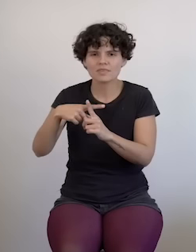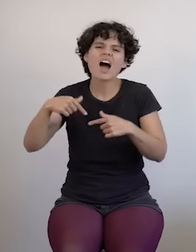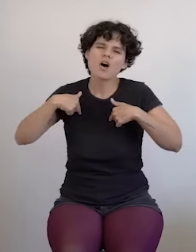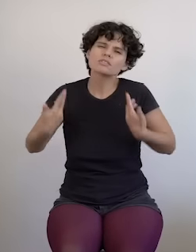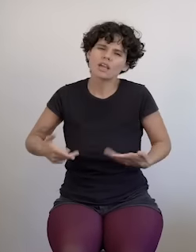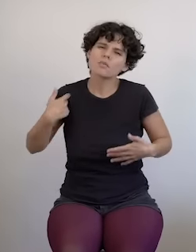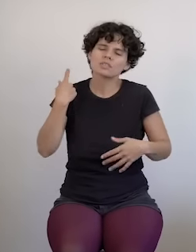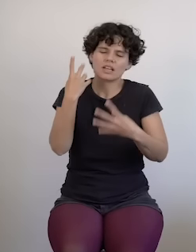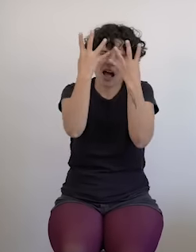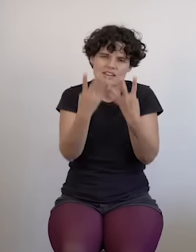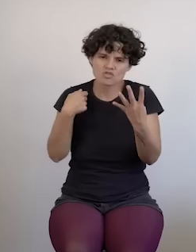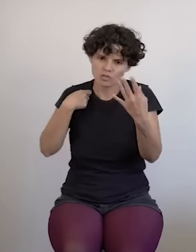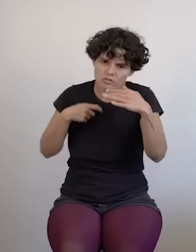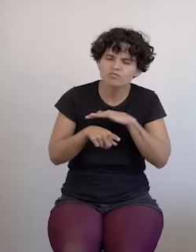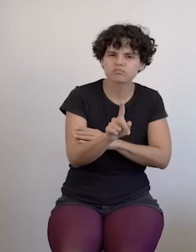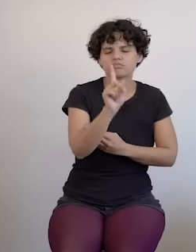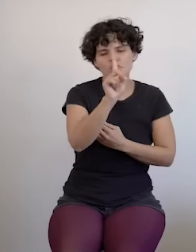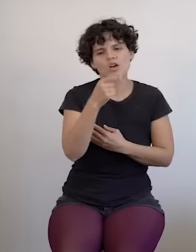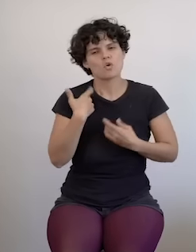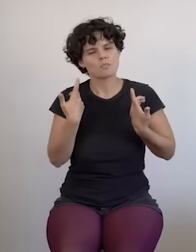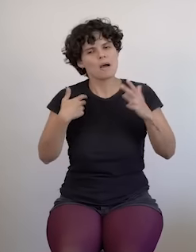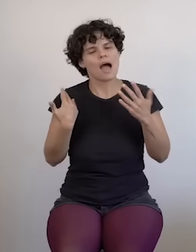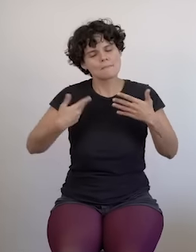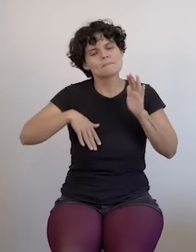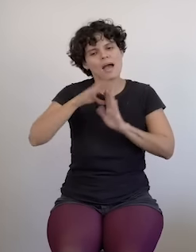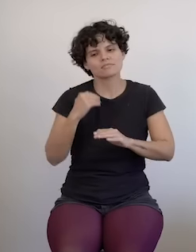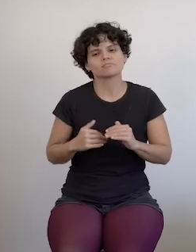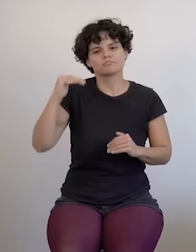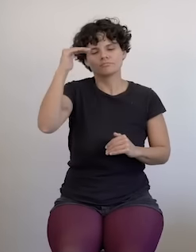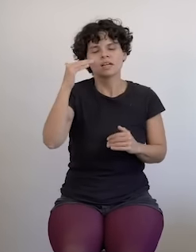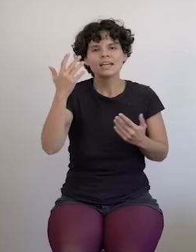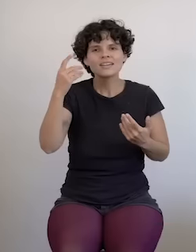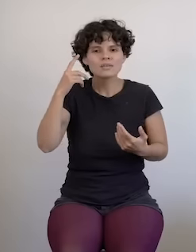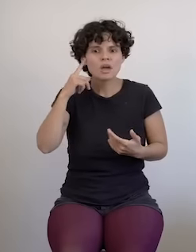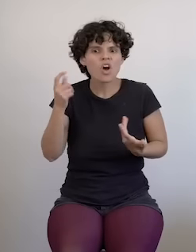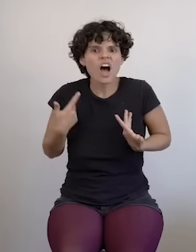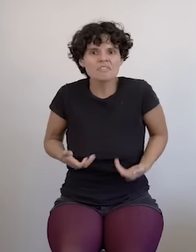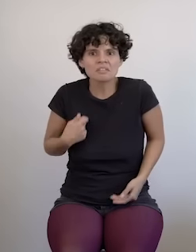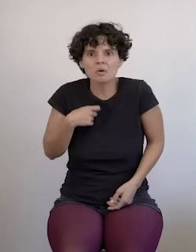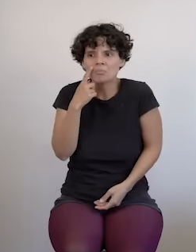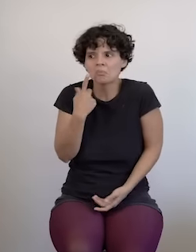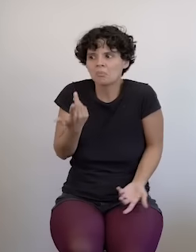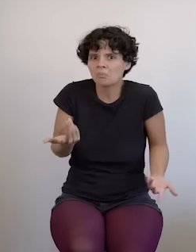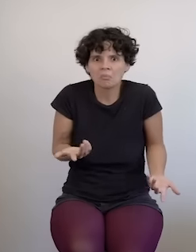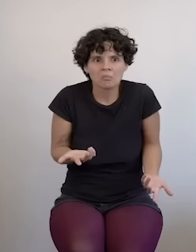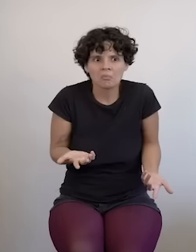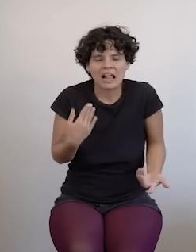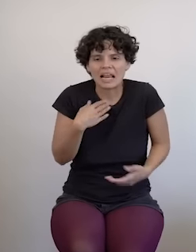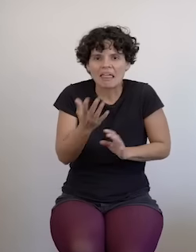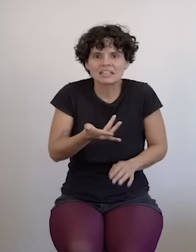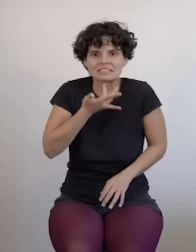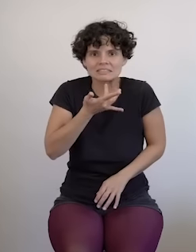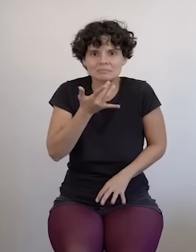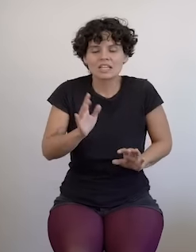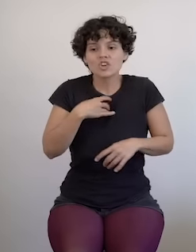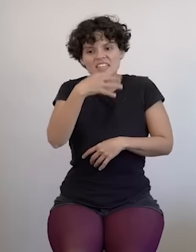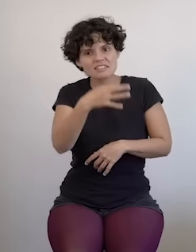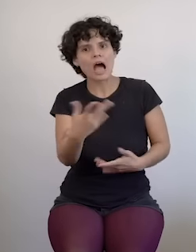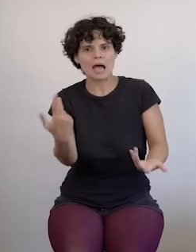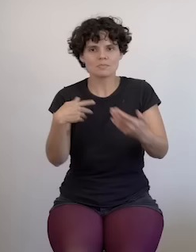llego, ahora gracias a Dios, llego con más autoridad, ¿cachai? Ya conseguí harta guay, les puedo demostrar. Pero antes llegaba sin ni un logro, pues,